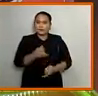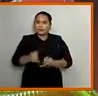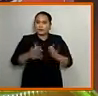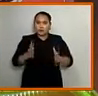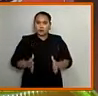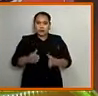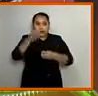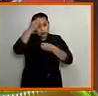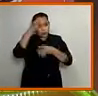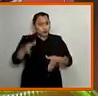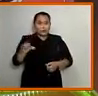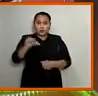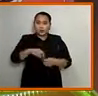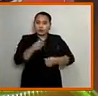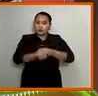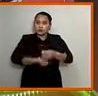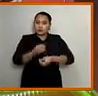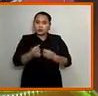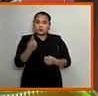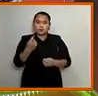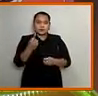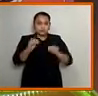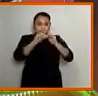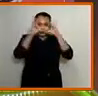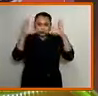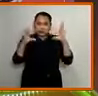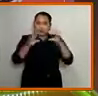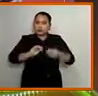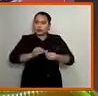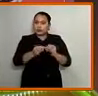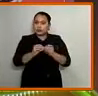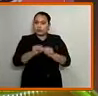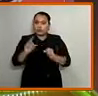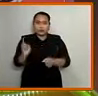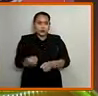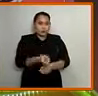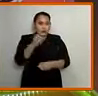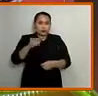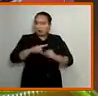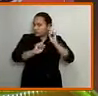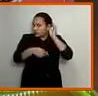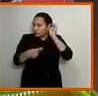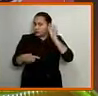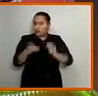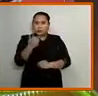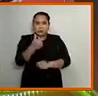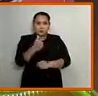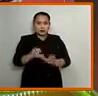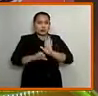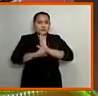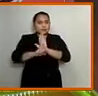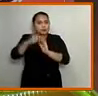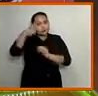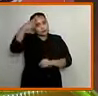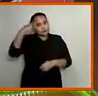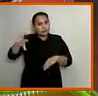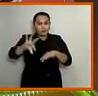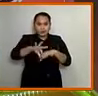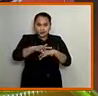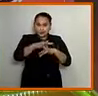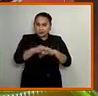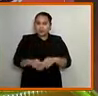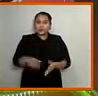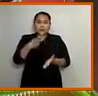informo que el día de hoy en el sorteo de las 11 de la mañana, el número afortunado en la diaria fue el 10 con su símbolo de sueños, anillo. Y con